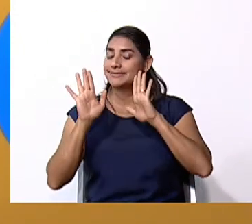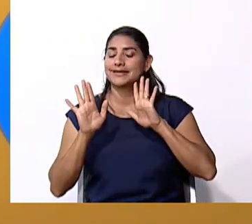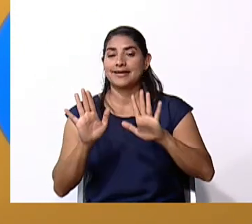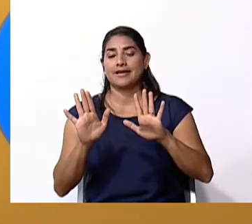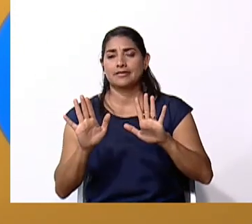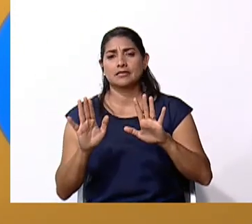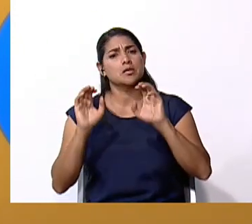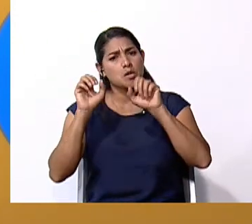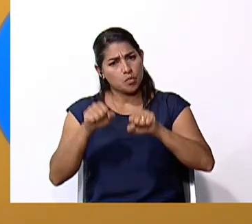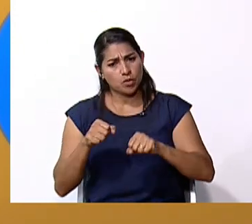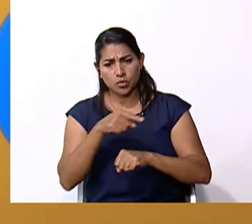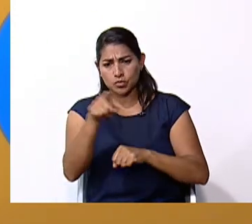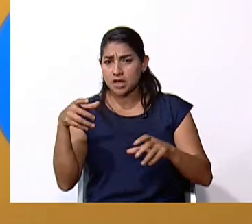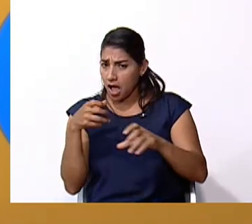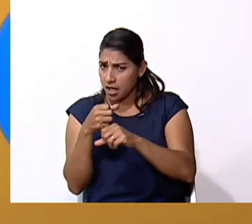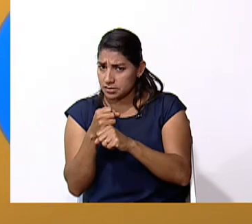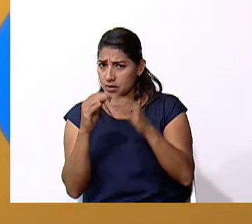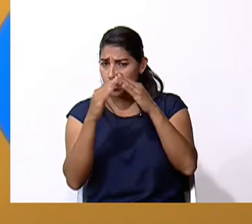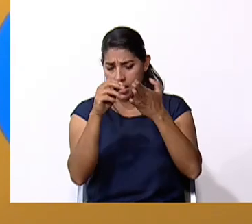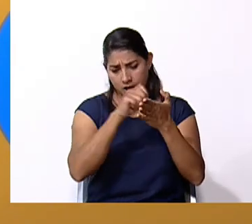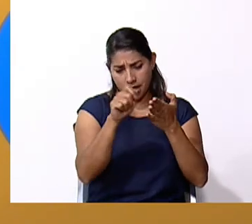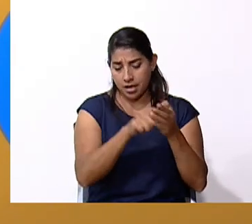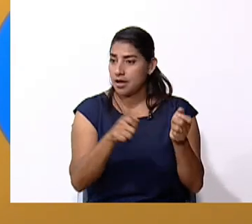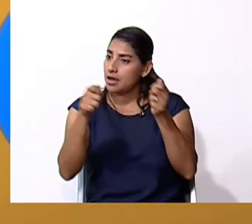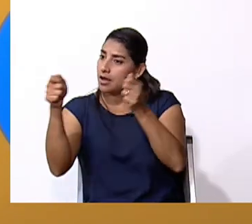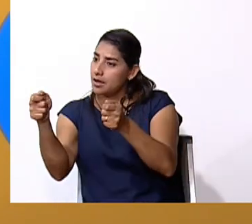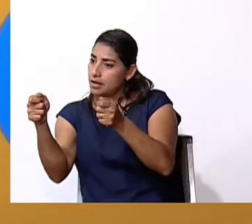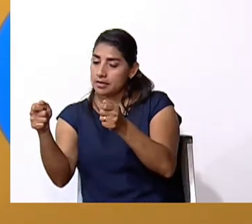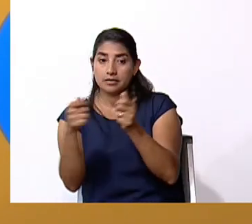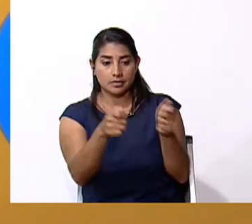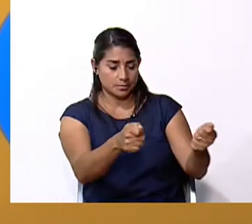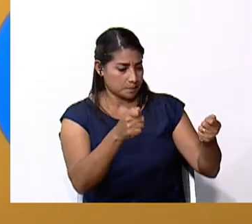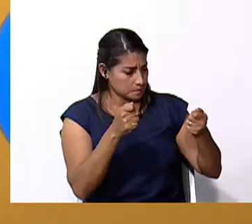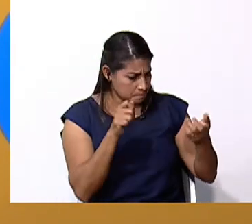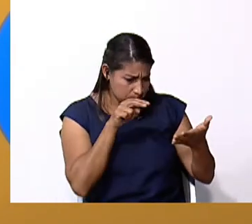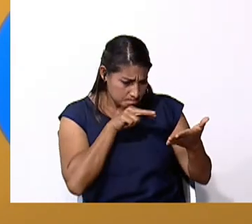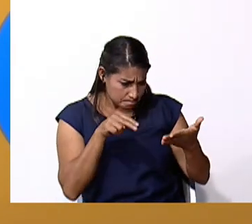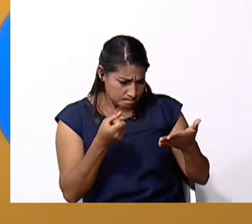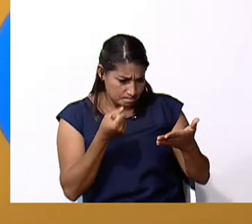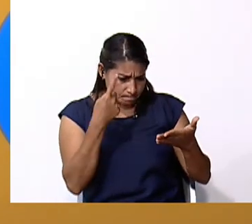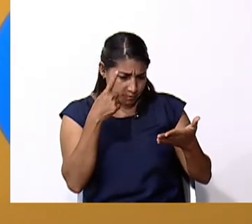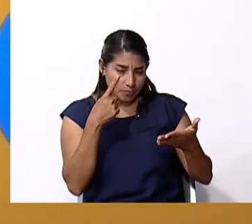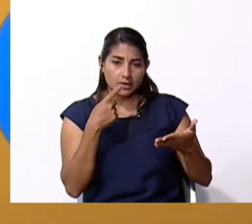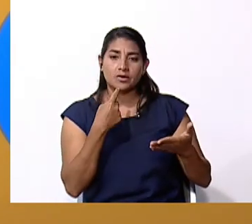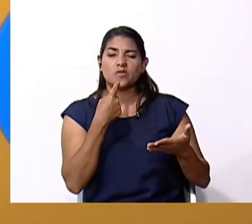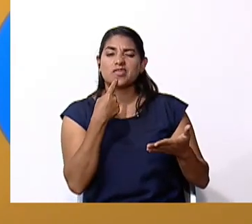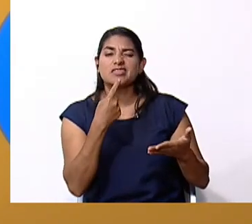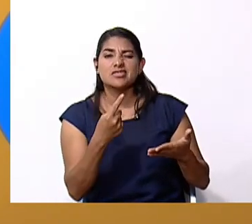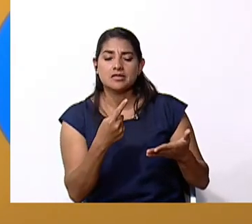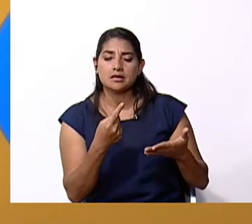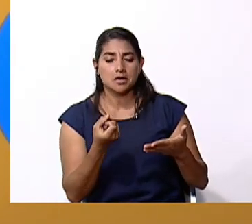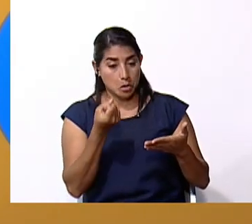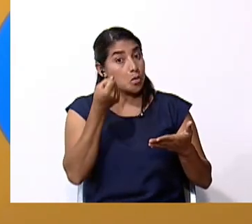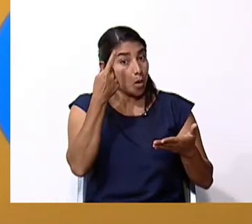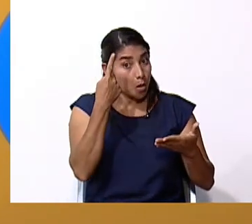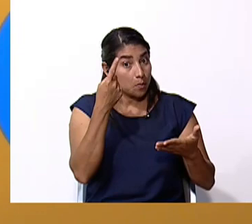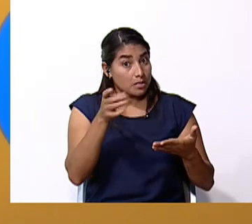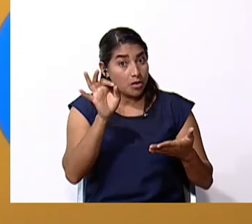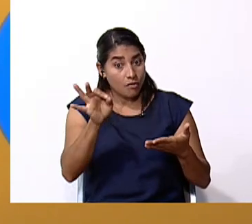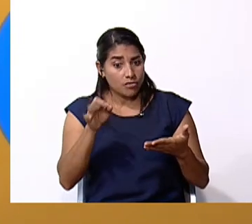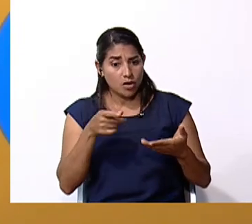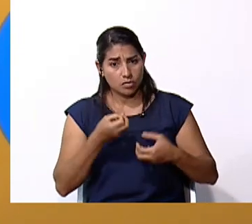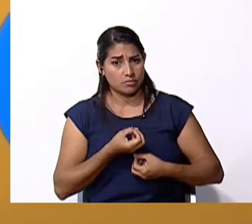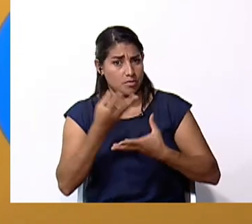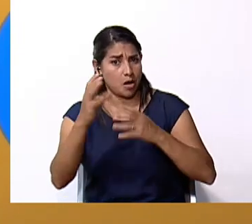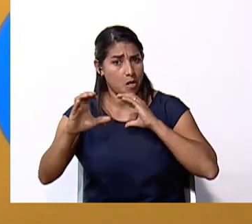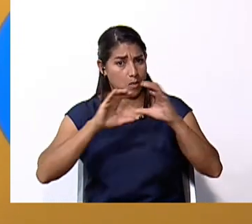Excelente. Y lo podrían interpretar, se lo podrían dar a una persona para que lo lea, para que lo analice y nos diga si logró entender lo que nosotros